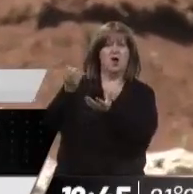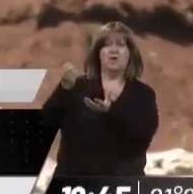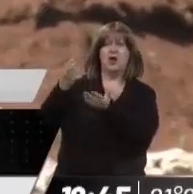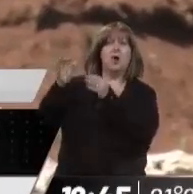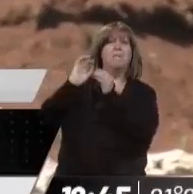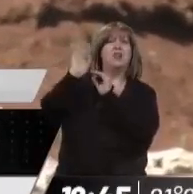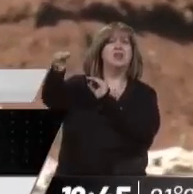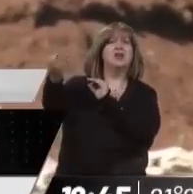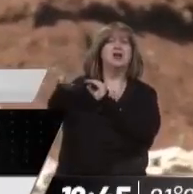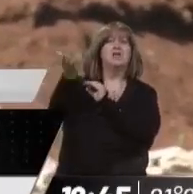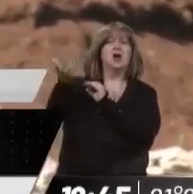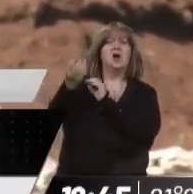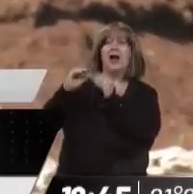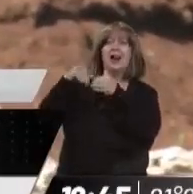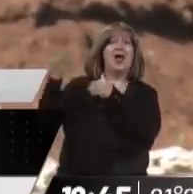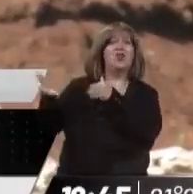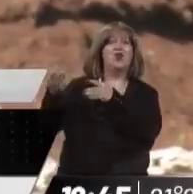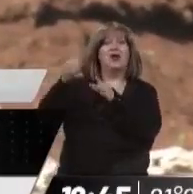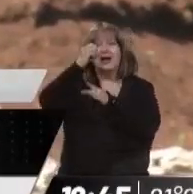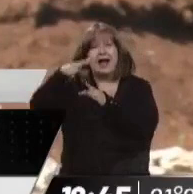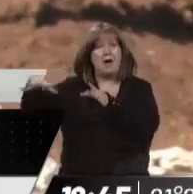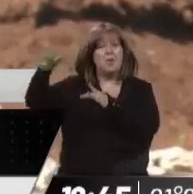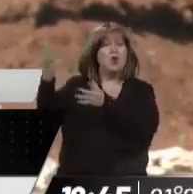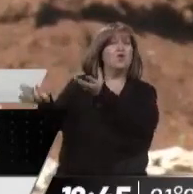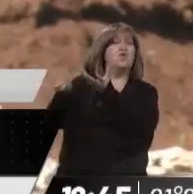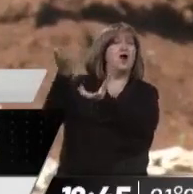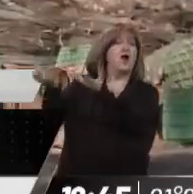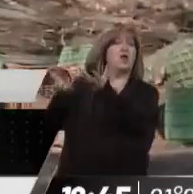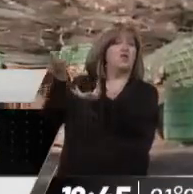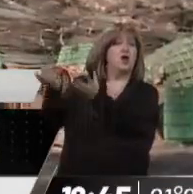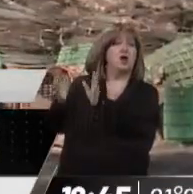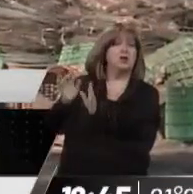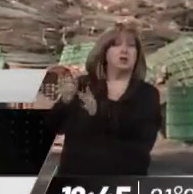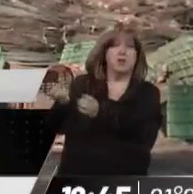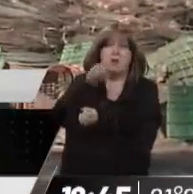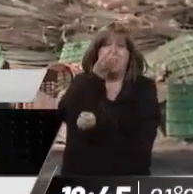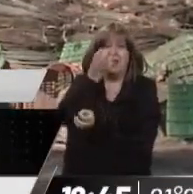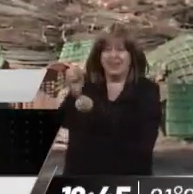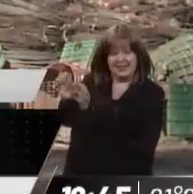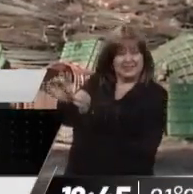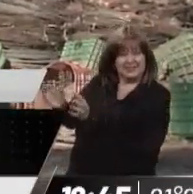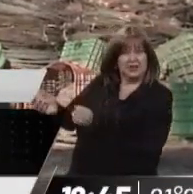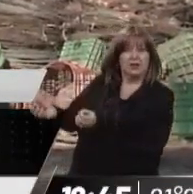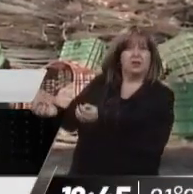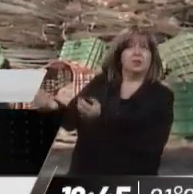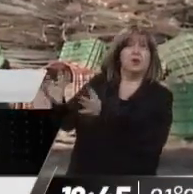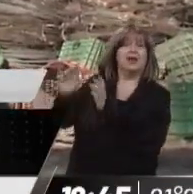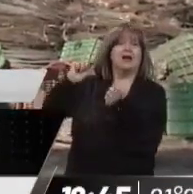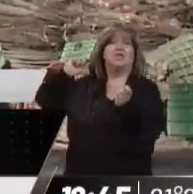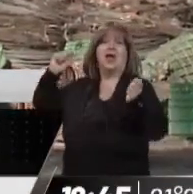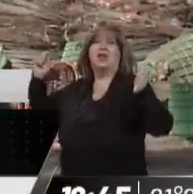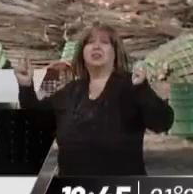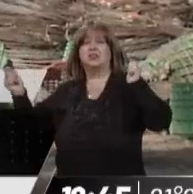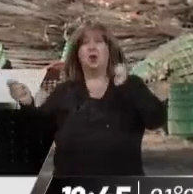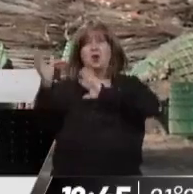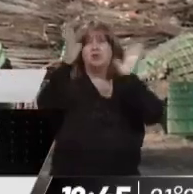incultos? Claro, del campo al lado sería. Y parece que el viento ha cambiado de posición y bueno, se ha venido todo para el galpón, todo para el lugar de herramientas. ¿Y